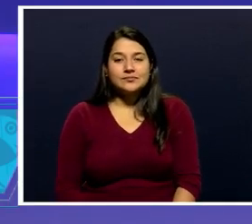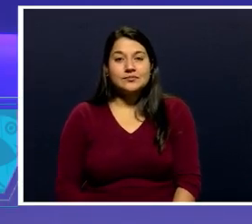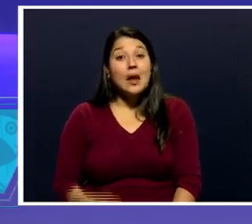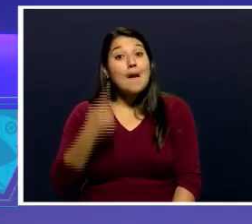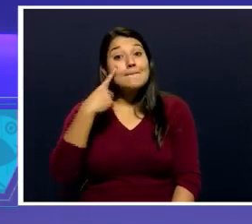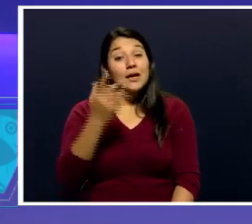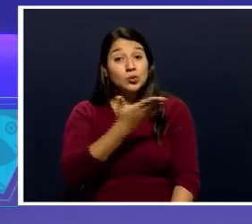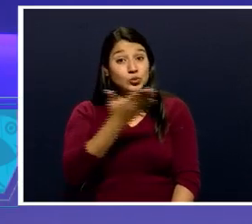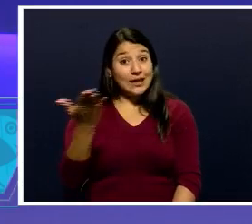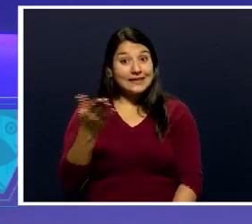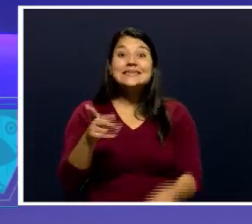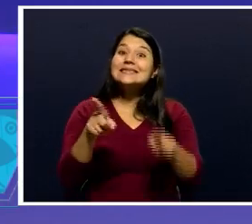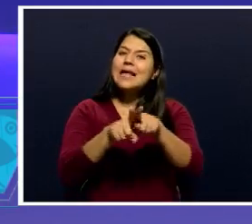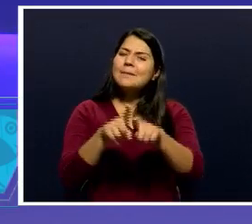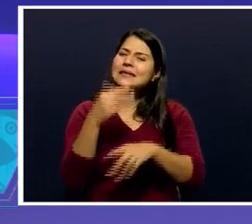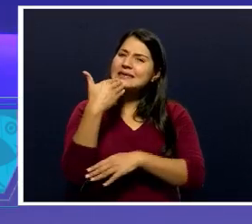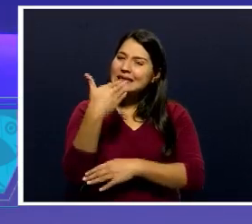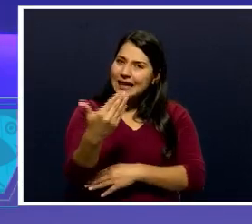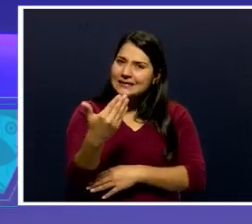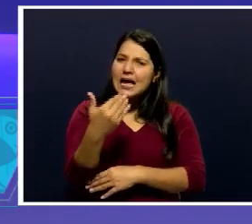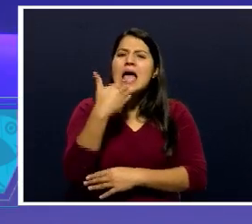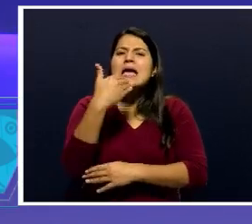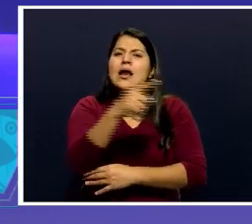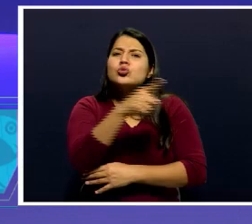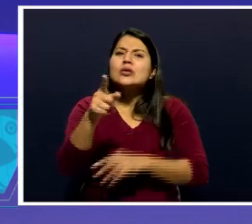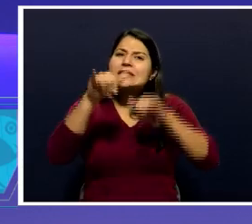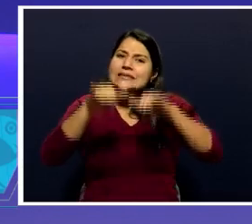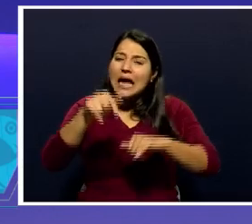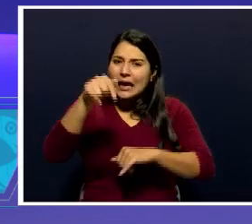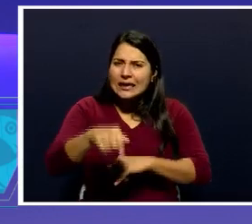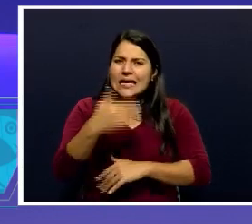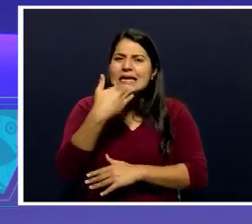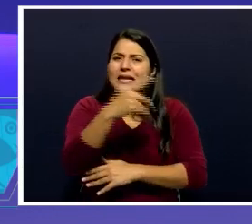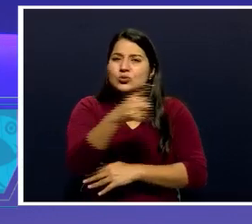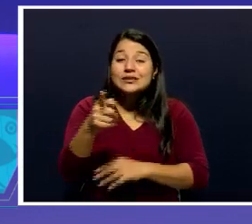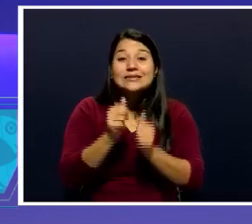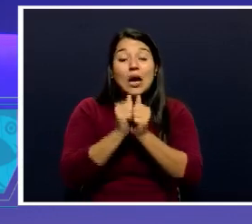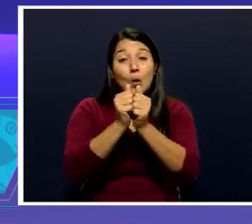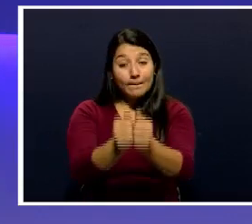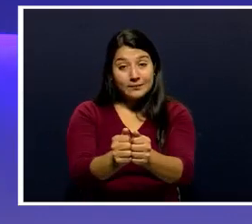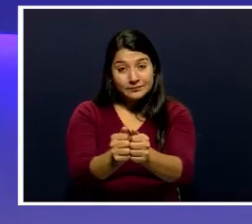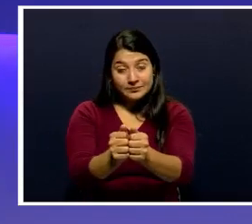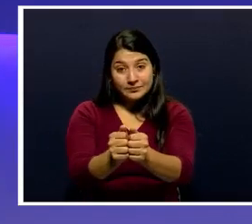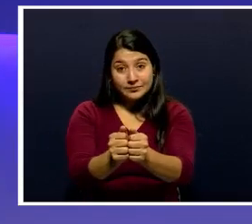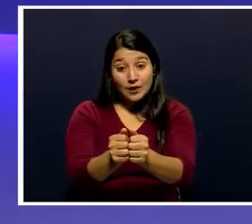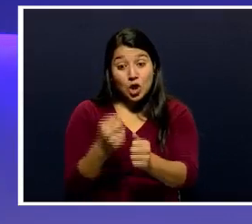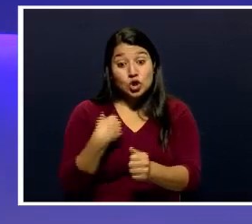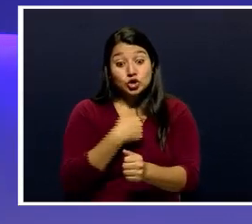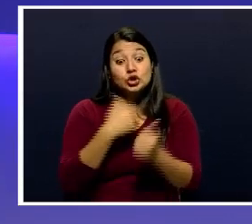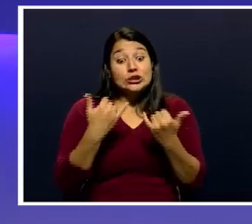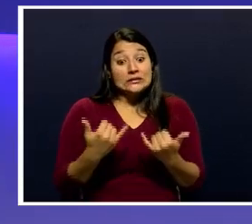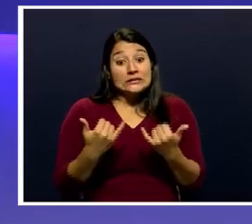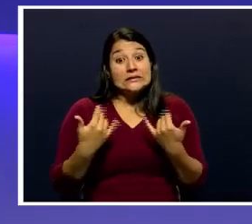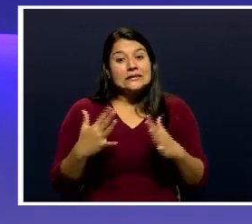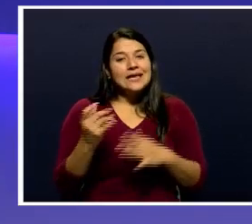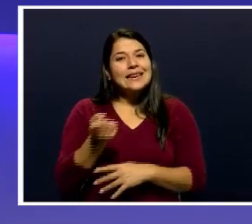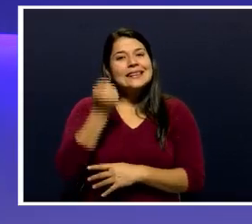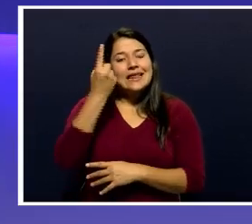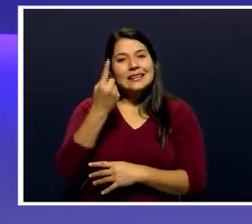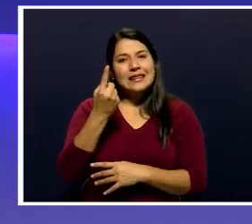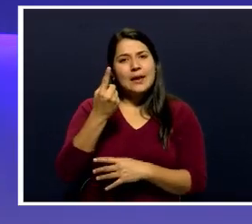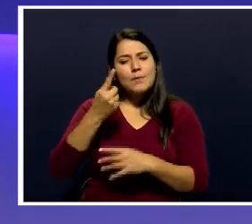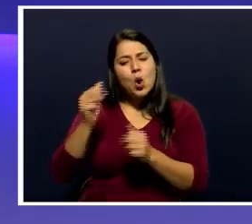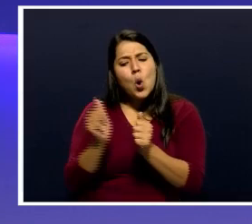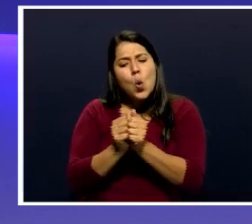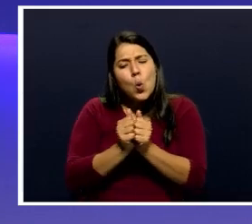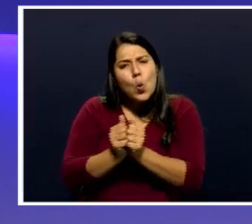Y para ustedes también las gracias. Gracias por estar ahí, gracias por acompañarnos. Vamos entendiendo juntos